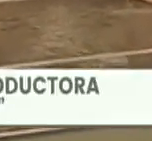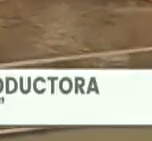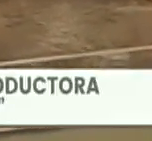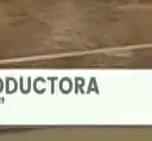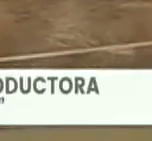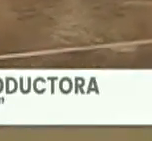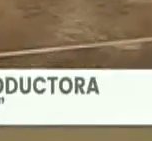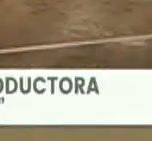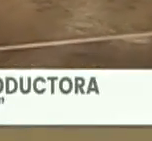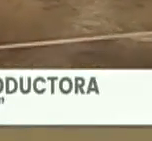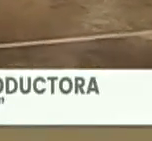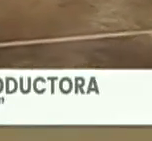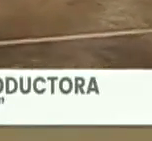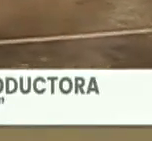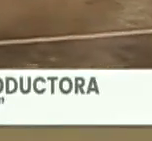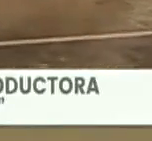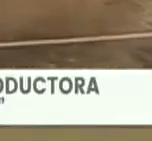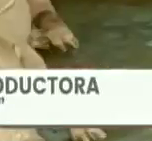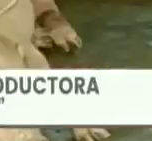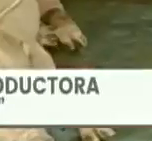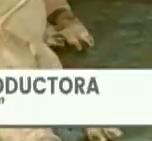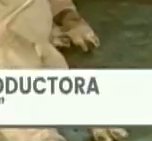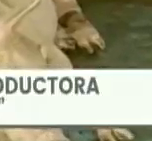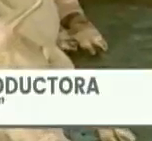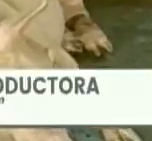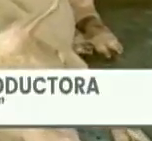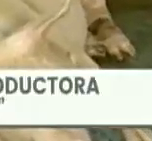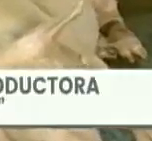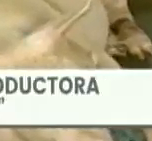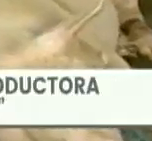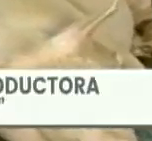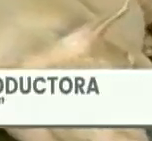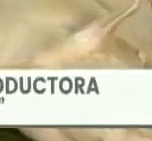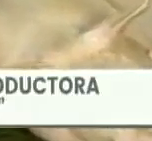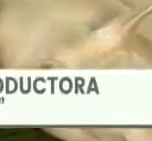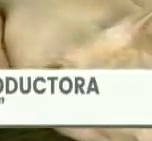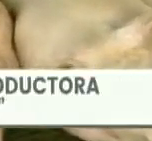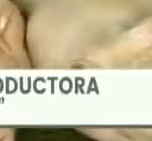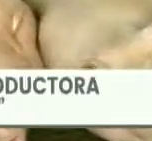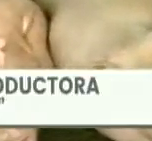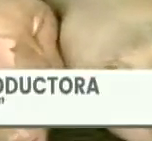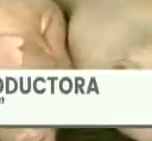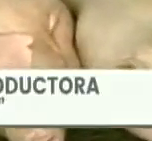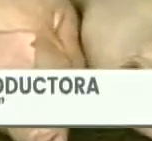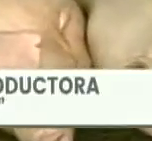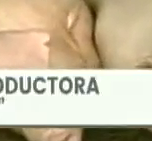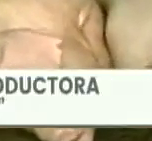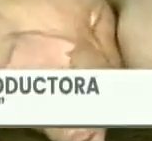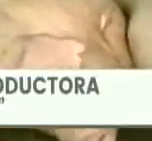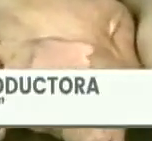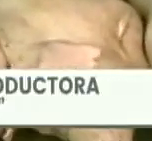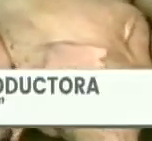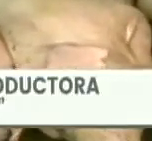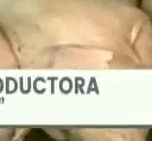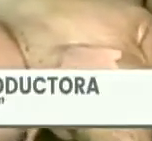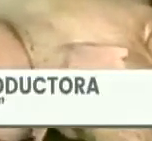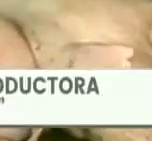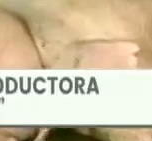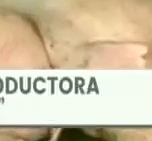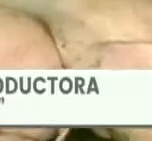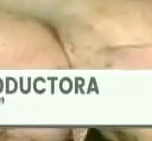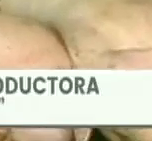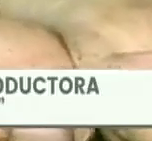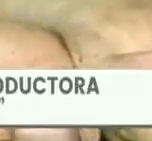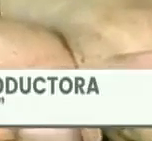cual aplicamos tecnología como son ambientes controlados. Todos conocen el estado Zulia por sus